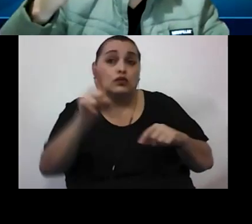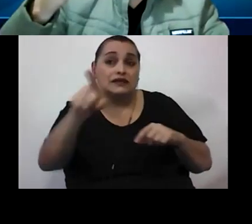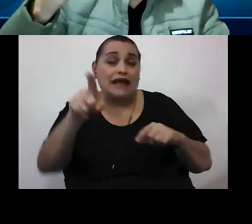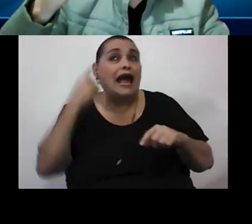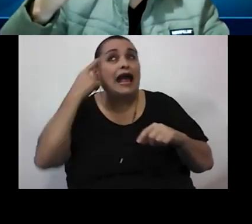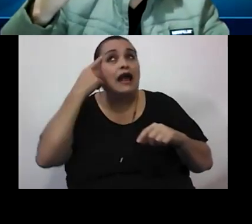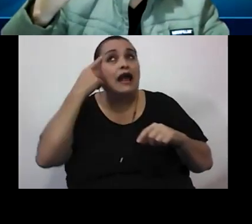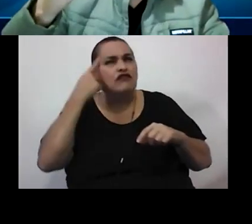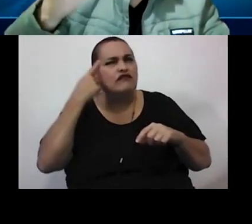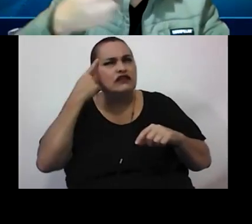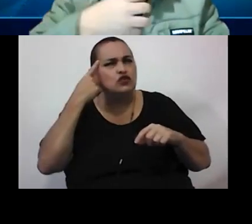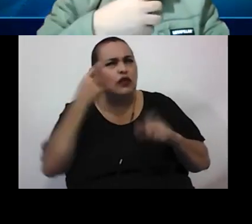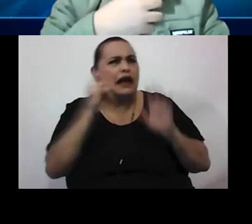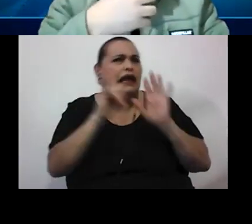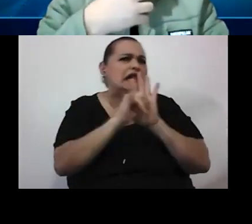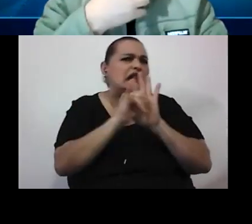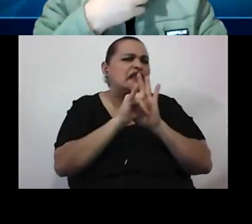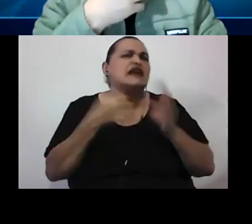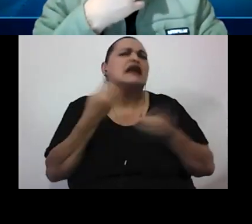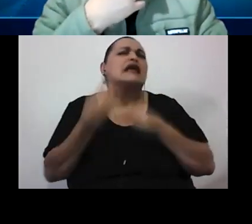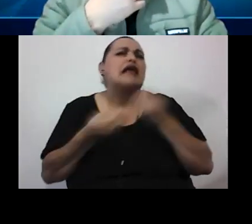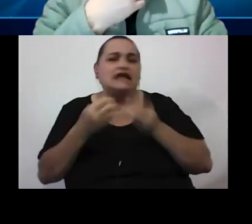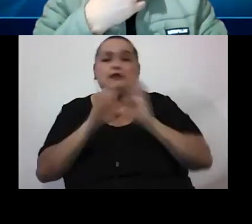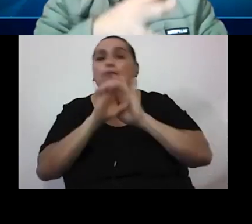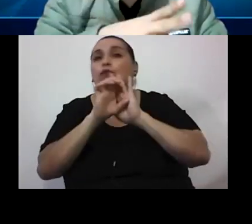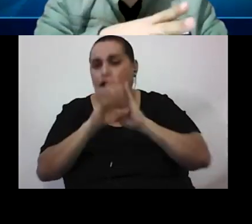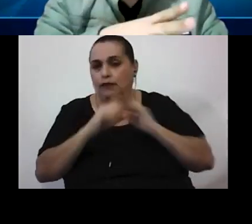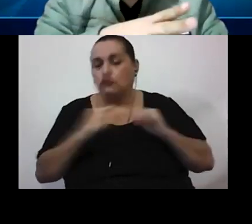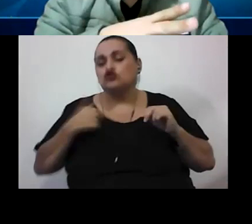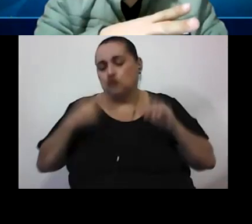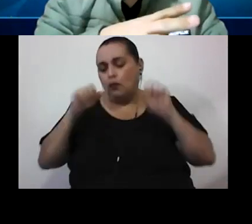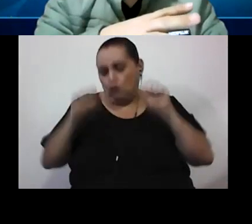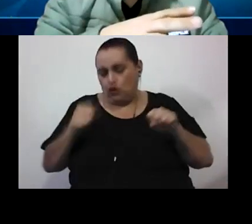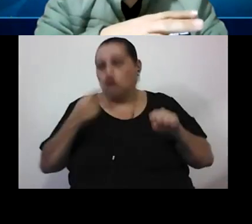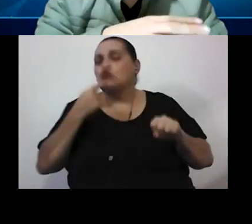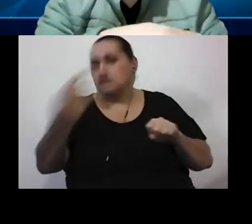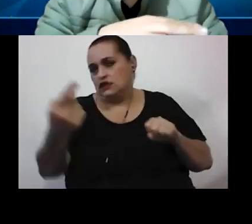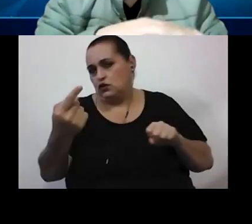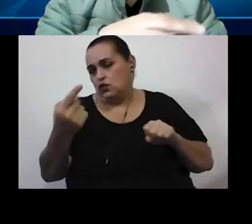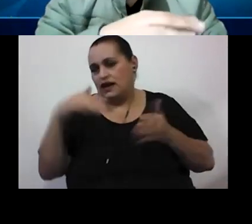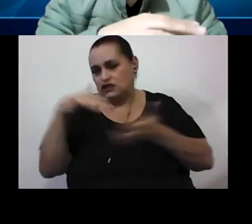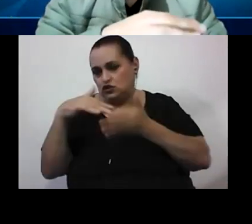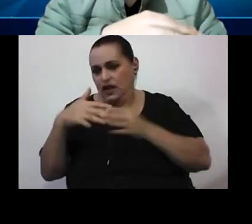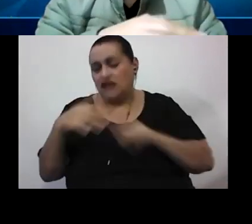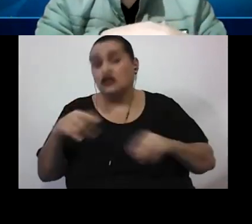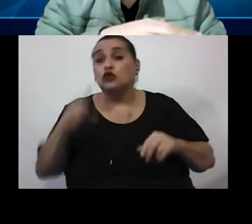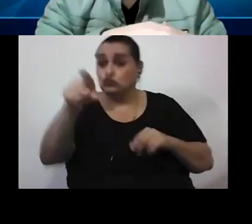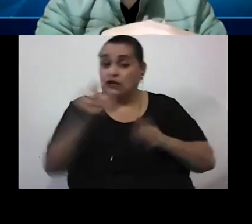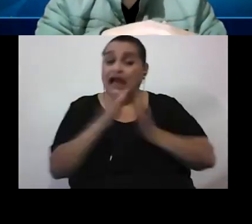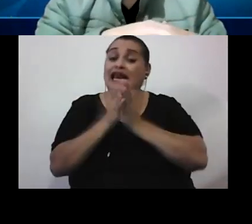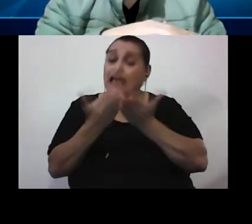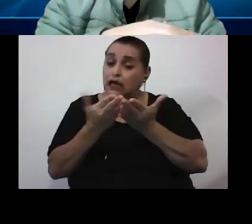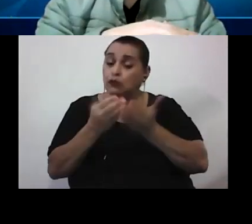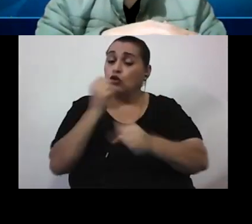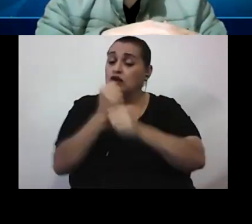identifique lo que tenga que hacer. Por ejemplo, yo le puedo decir, debes tener tus libros y tarea lista para la